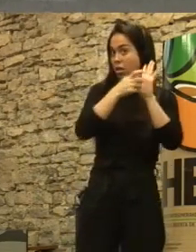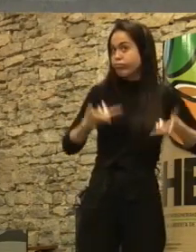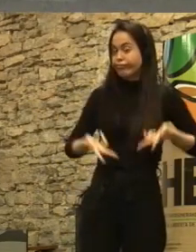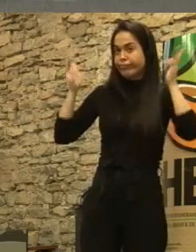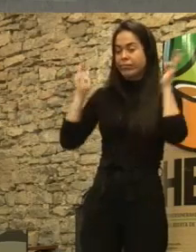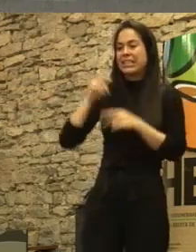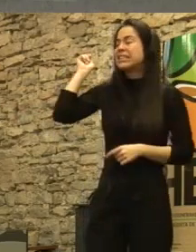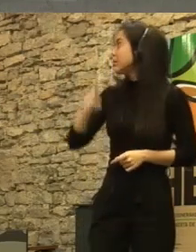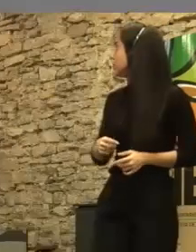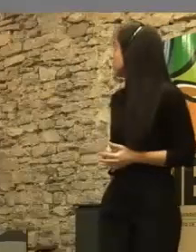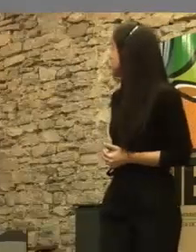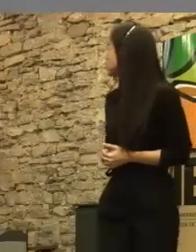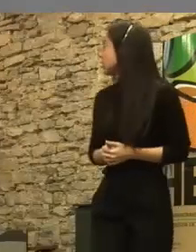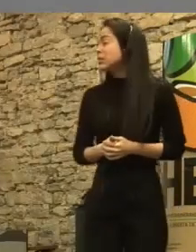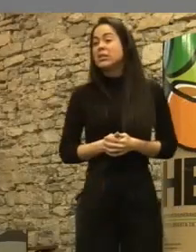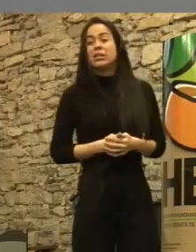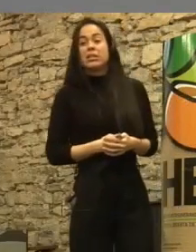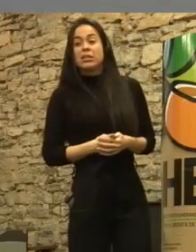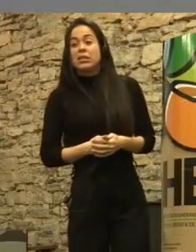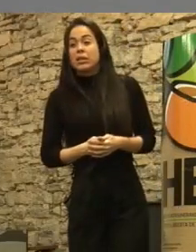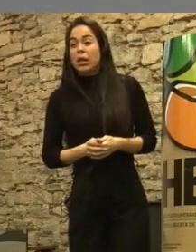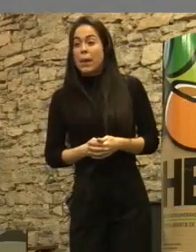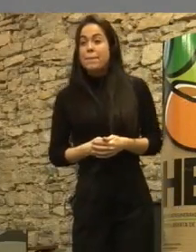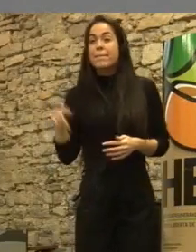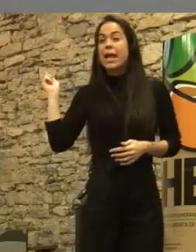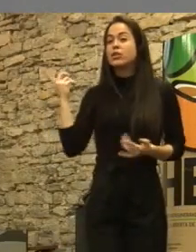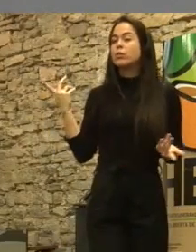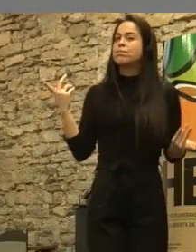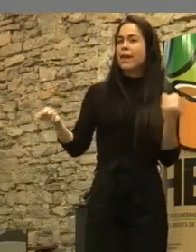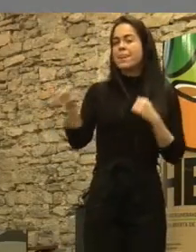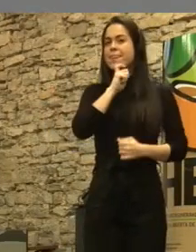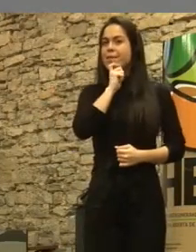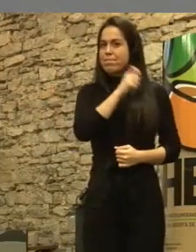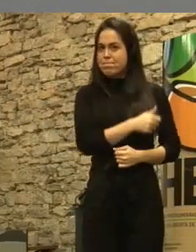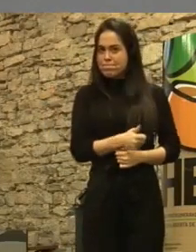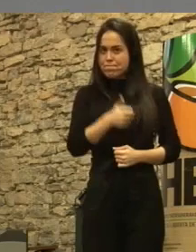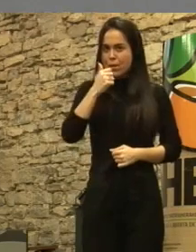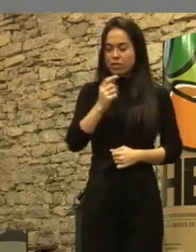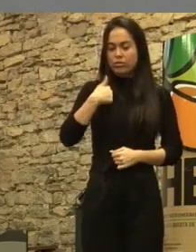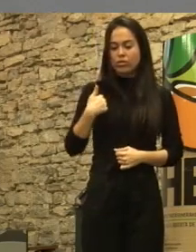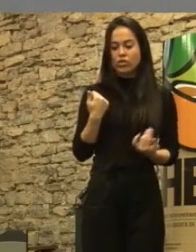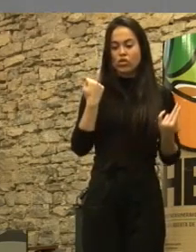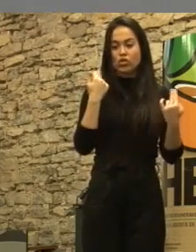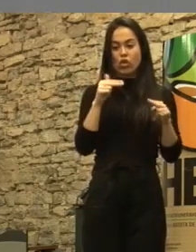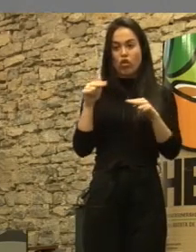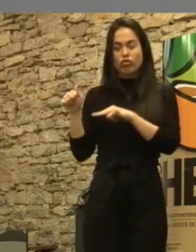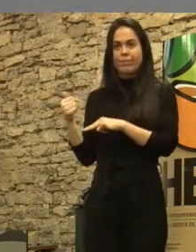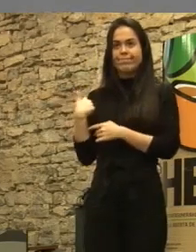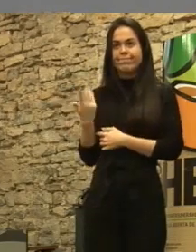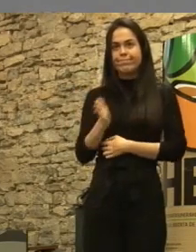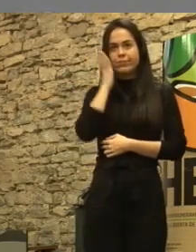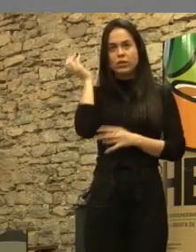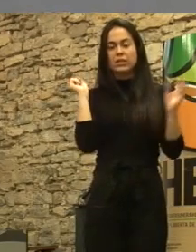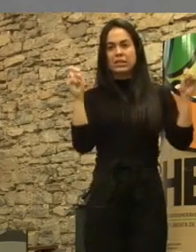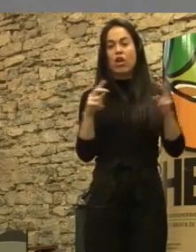estratégico. Esto es un pelín más complicado, pero no tanto. Y aquí es donde anoche, amigos, estuve en el hostal del otro lado de la plaza sin dormir, porque hoy a las